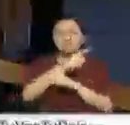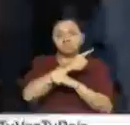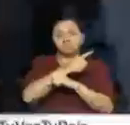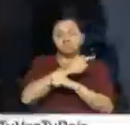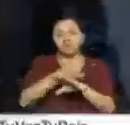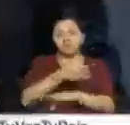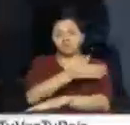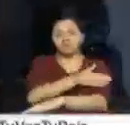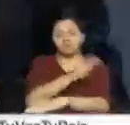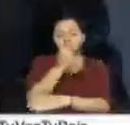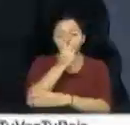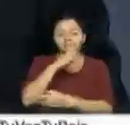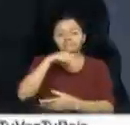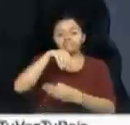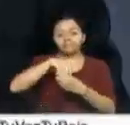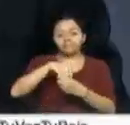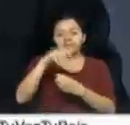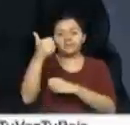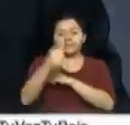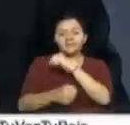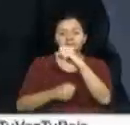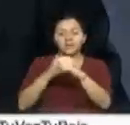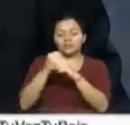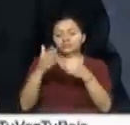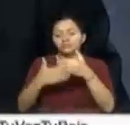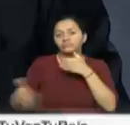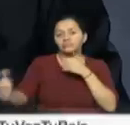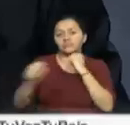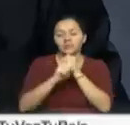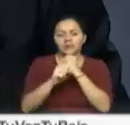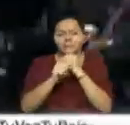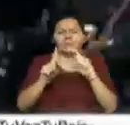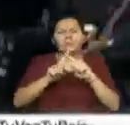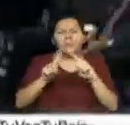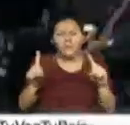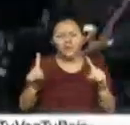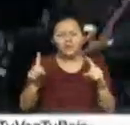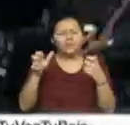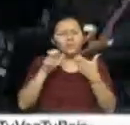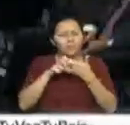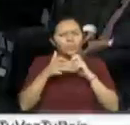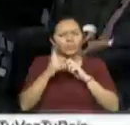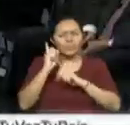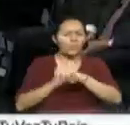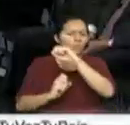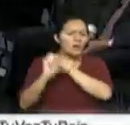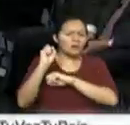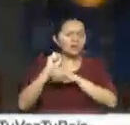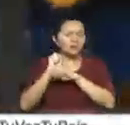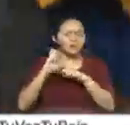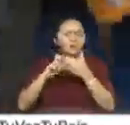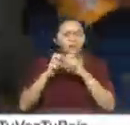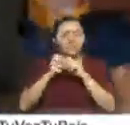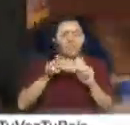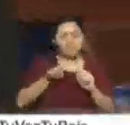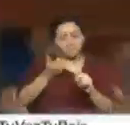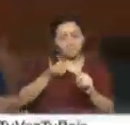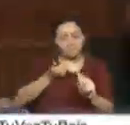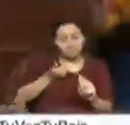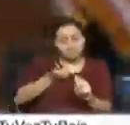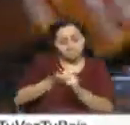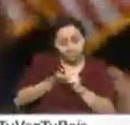en 2013 para un mandato de 10 años. Sin embargo, se vio envuelto en una polémica el año pasado, cuando a 2 semanas de la